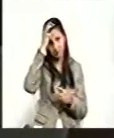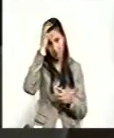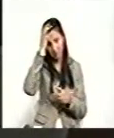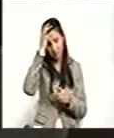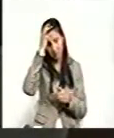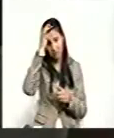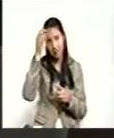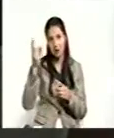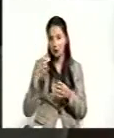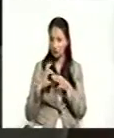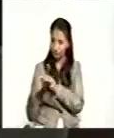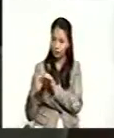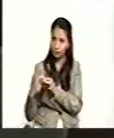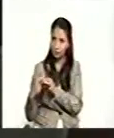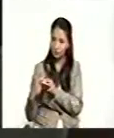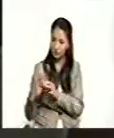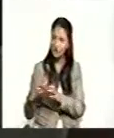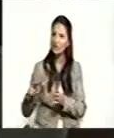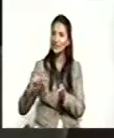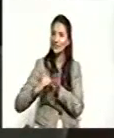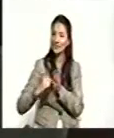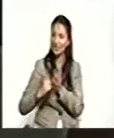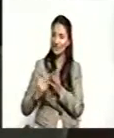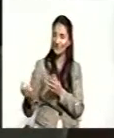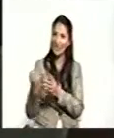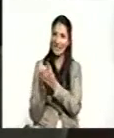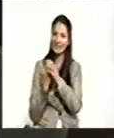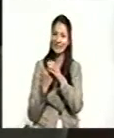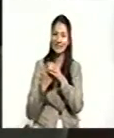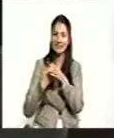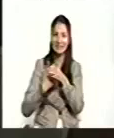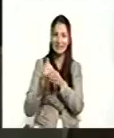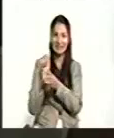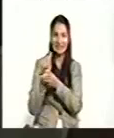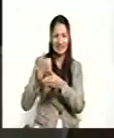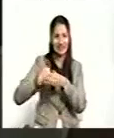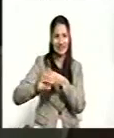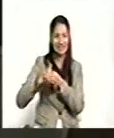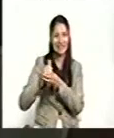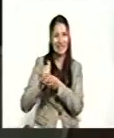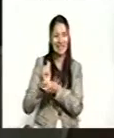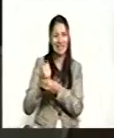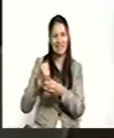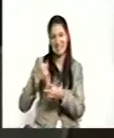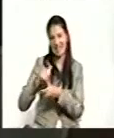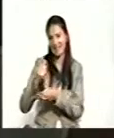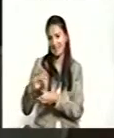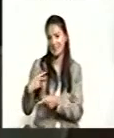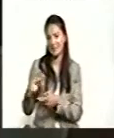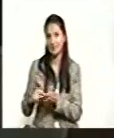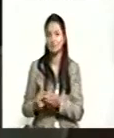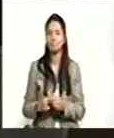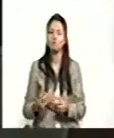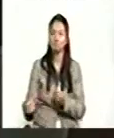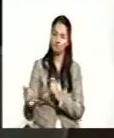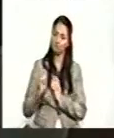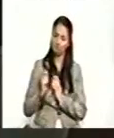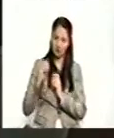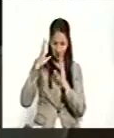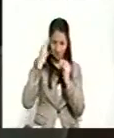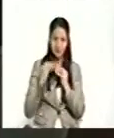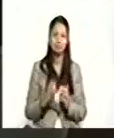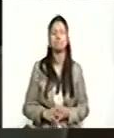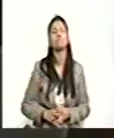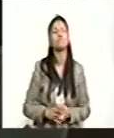nosotros hemos llamado El sindicalismo de participación la administración pastrana hizo